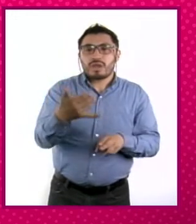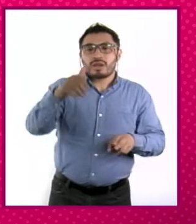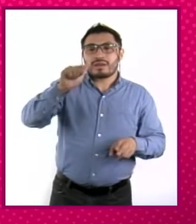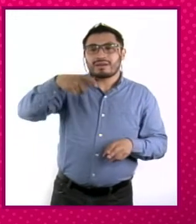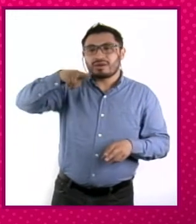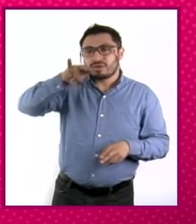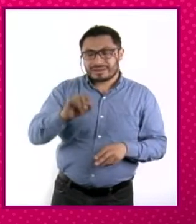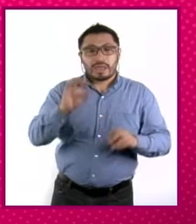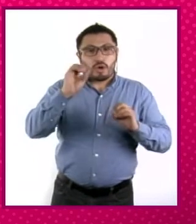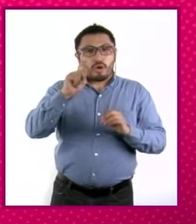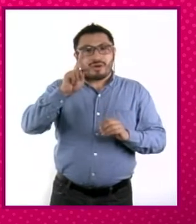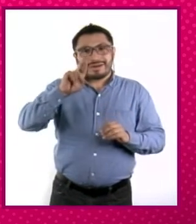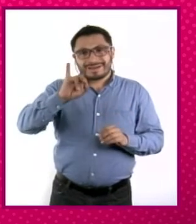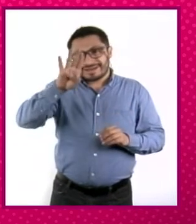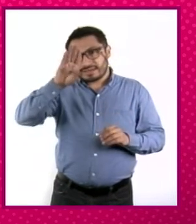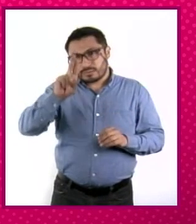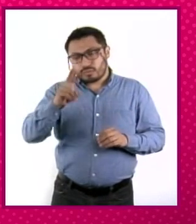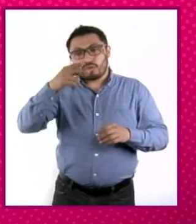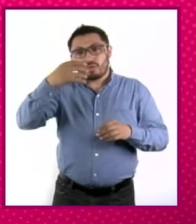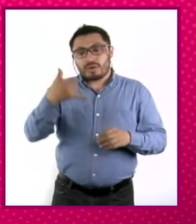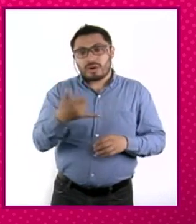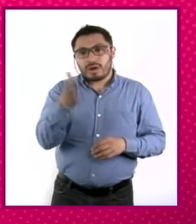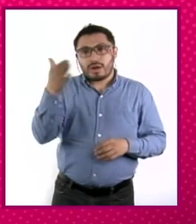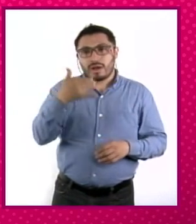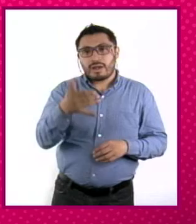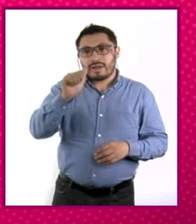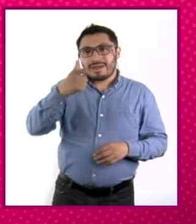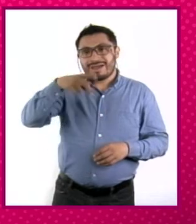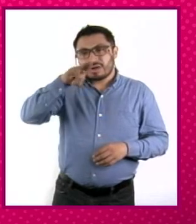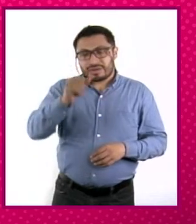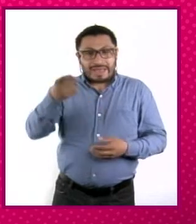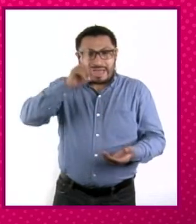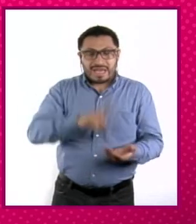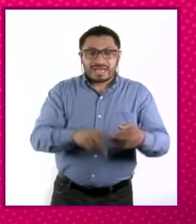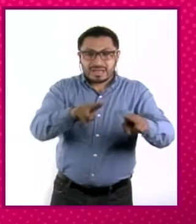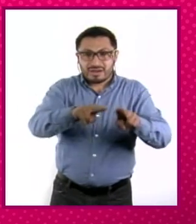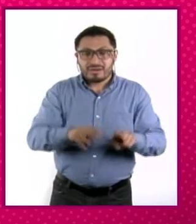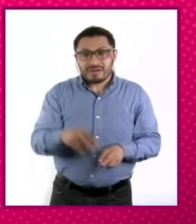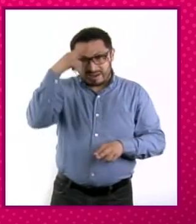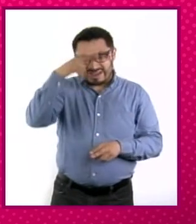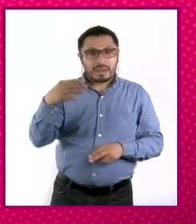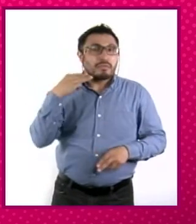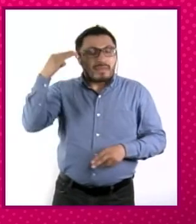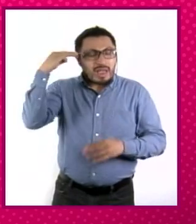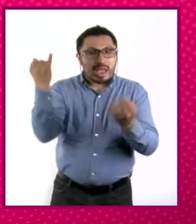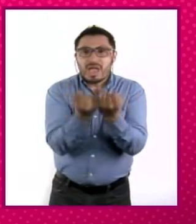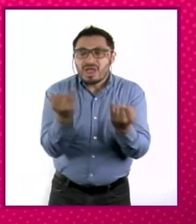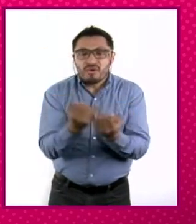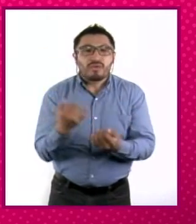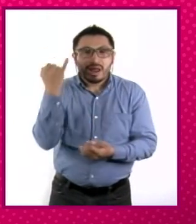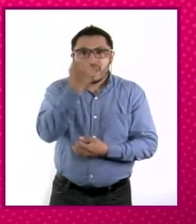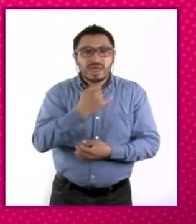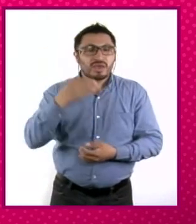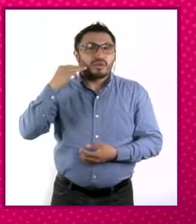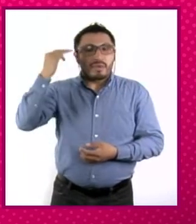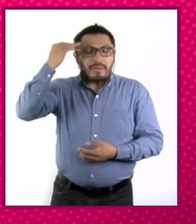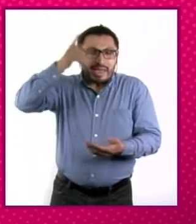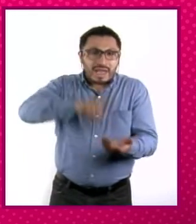en el siglo XX en la Revolución Mexicana. Entonces fue una etapa contra lo que nos imaginamos los